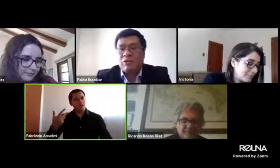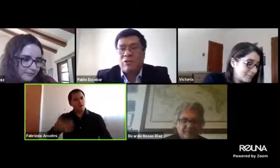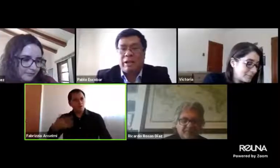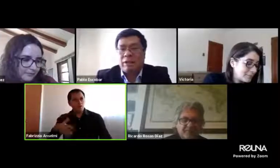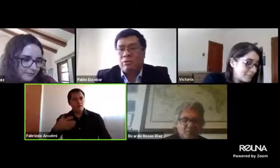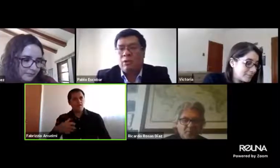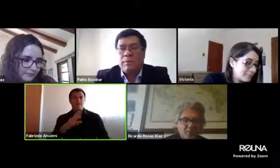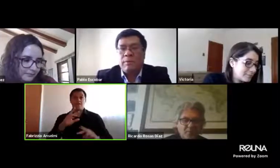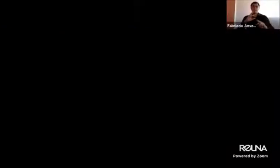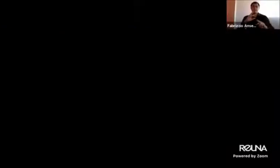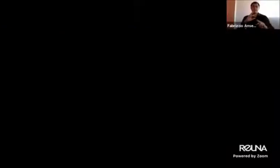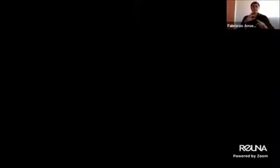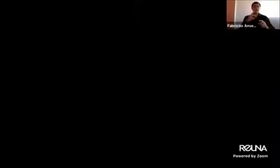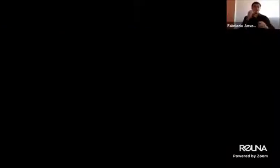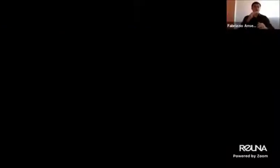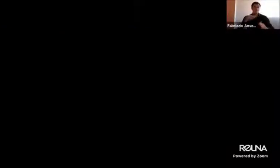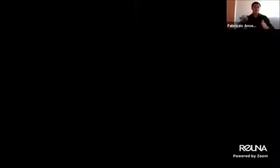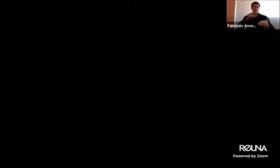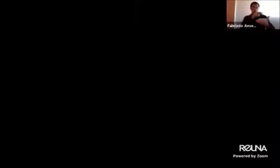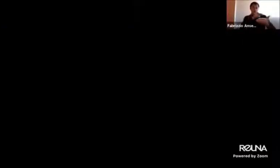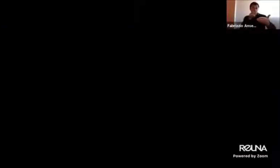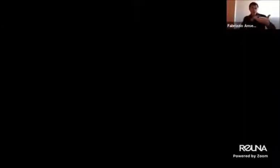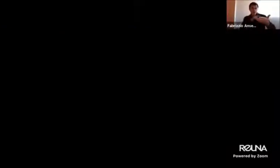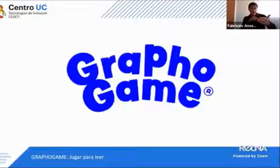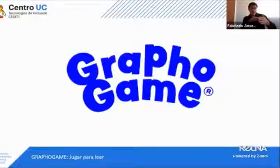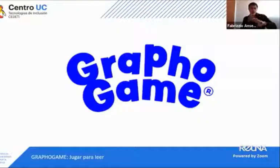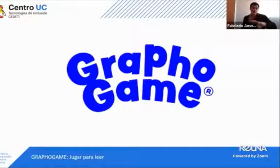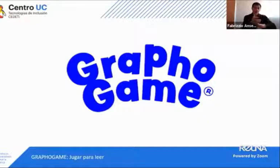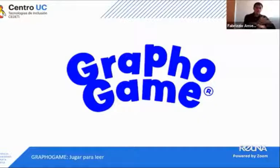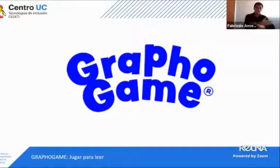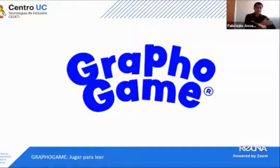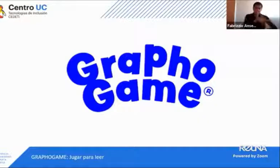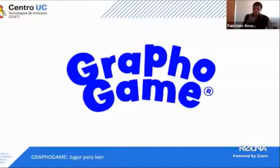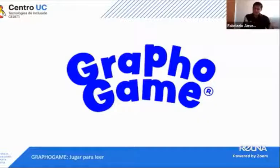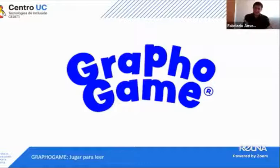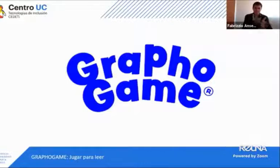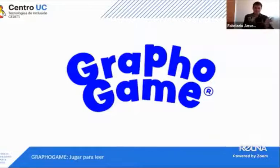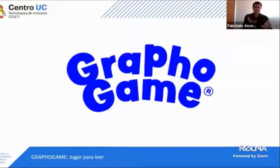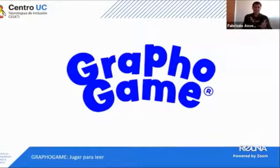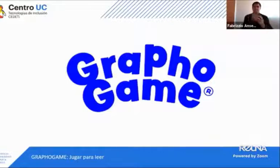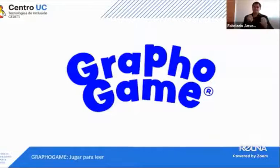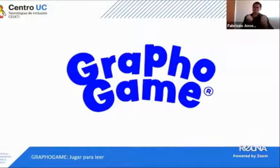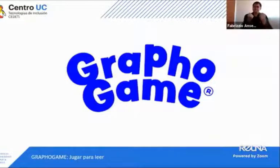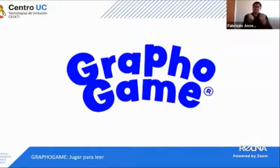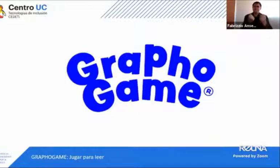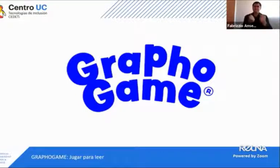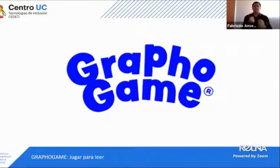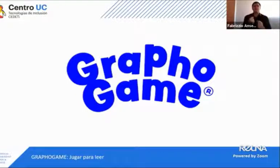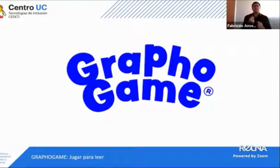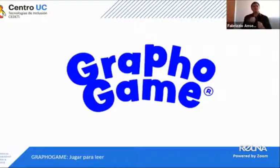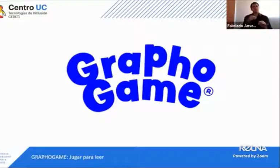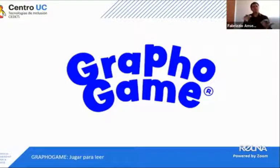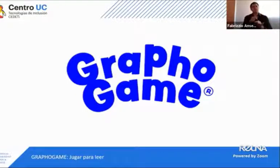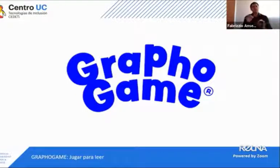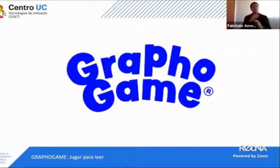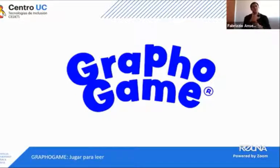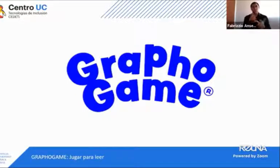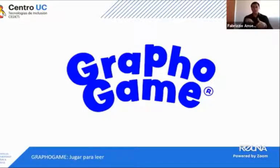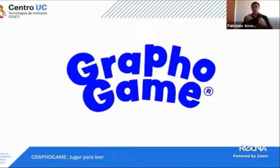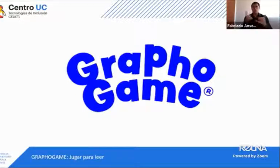del desarrollo de la lectura, y la idea de ello también es encuadrar un poco en ese contexto a Grafogame. Mi nombre es Pablo Escobar,